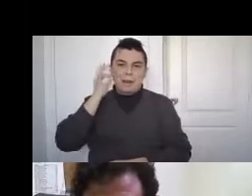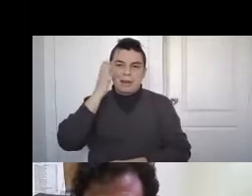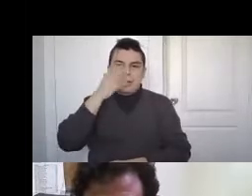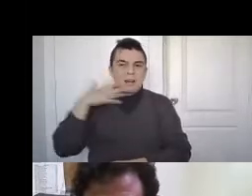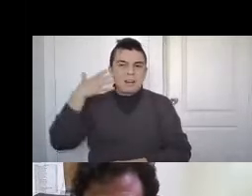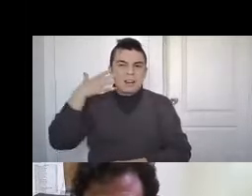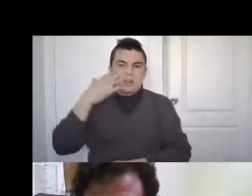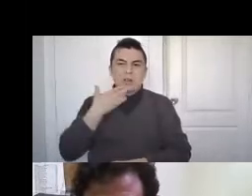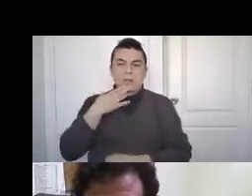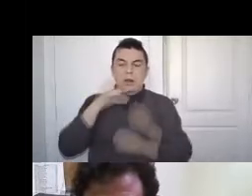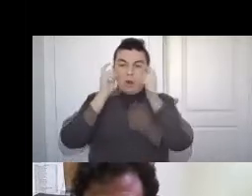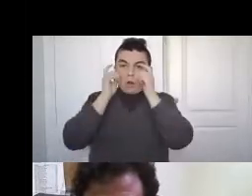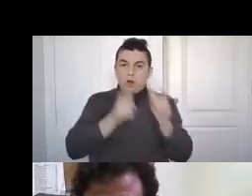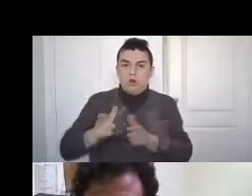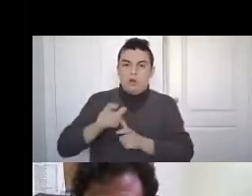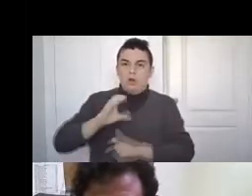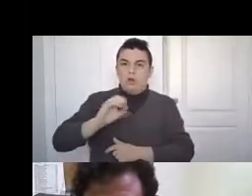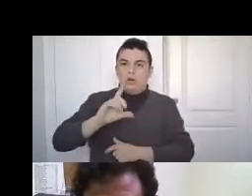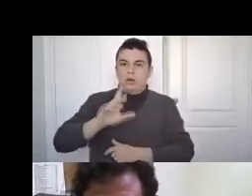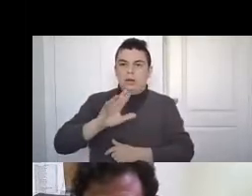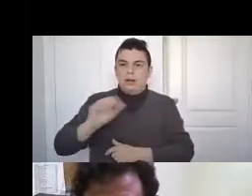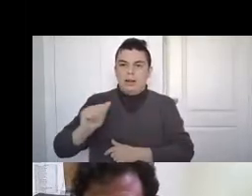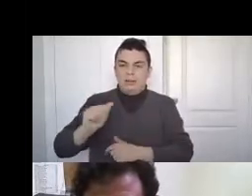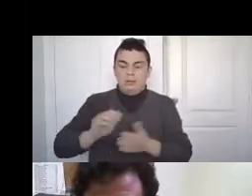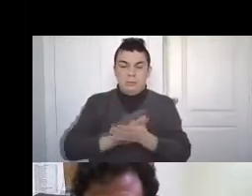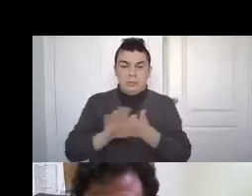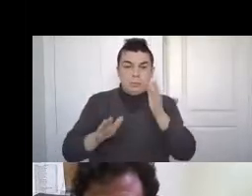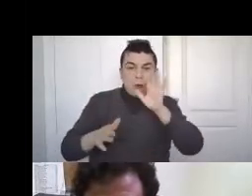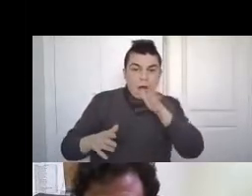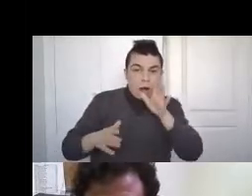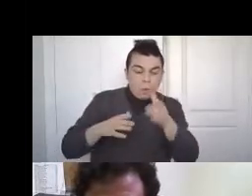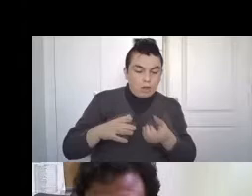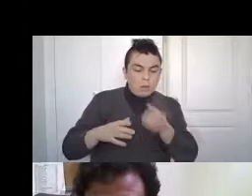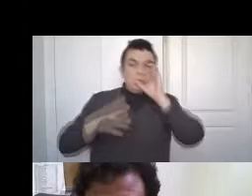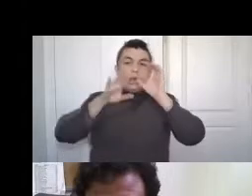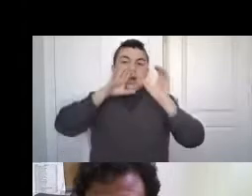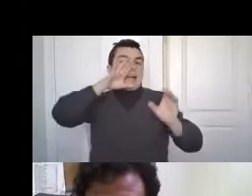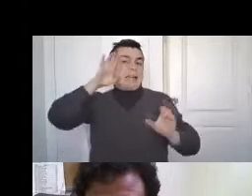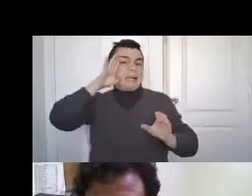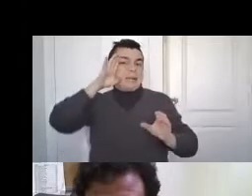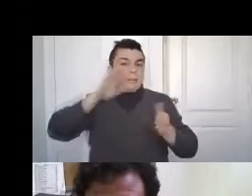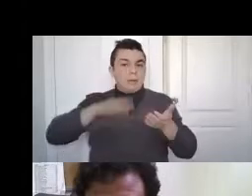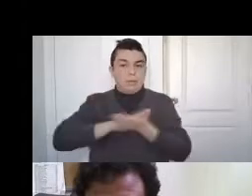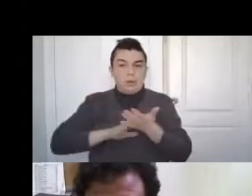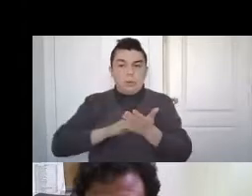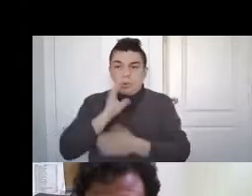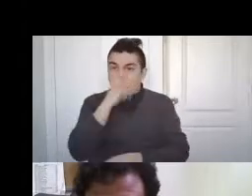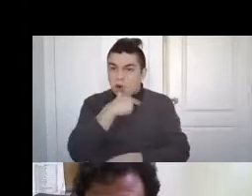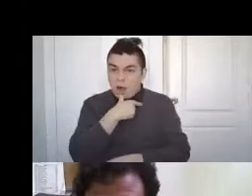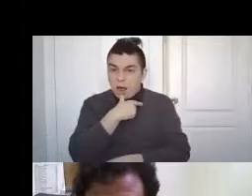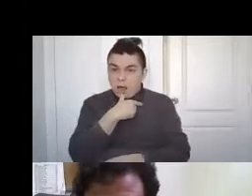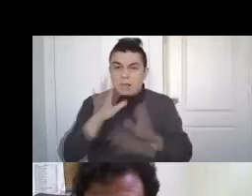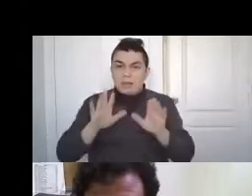Bebamos agua potable con total seguridad. Si no disponemos de ella, debemos hervirla.